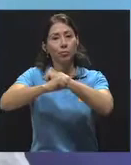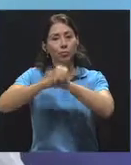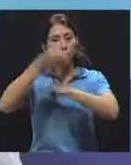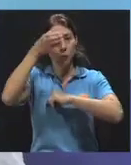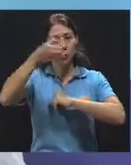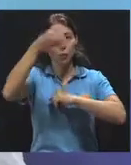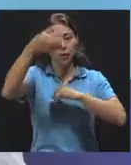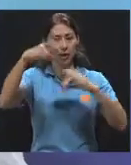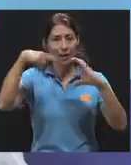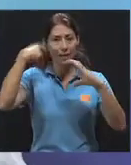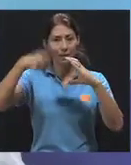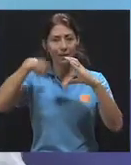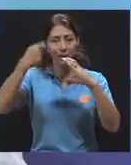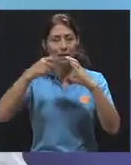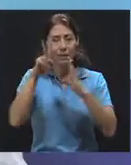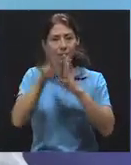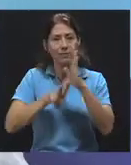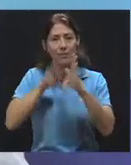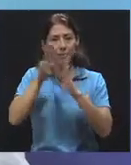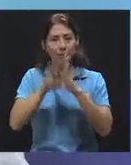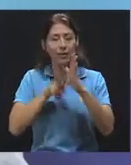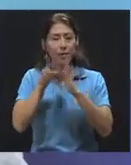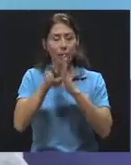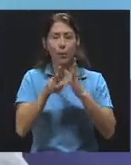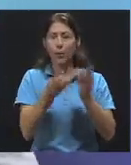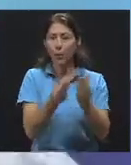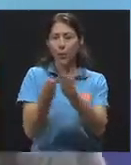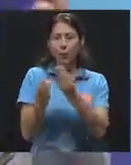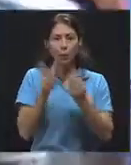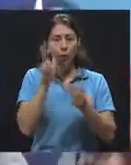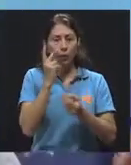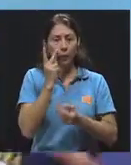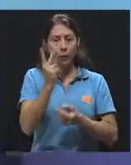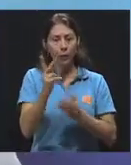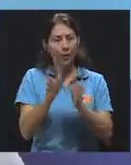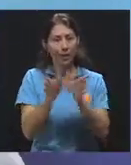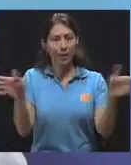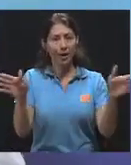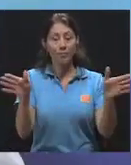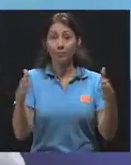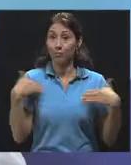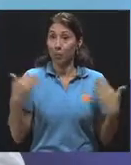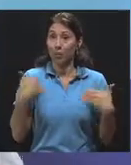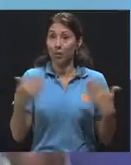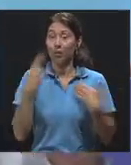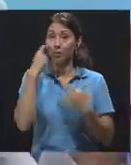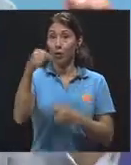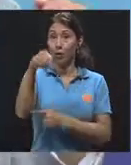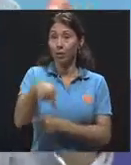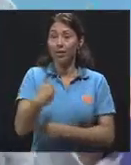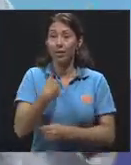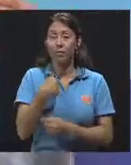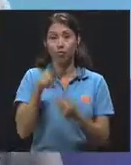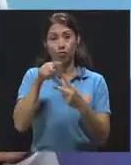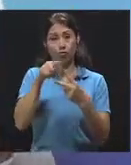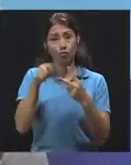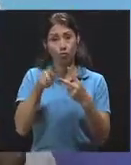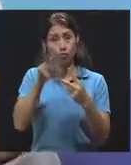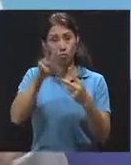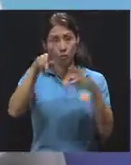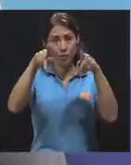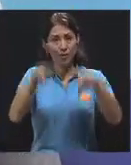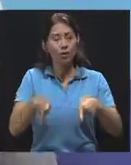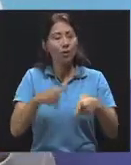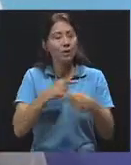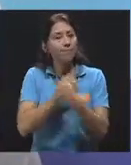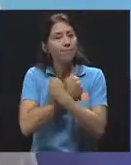difusión cultural en el campo del cine, el video y la producción audiovisual en general. Y muy contentos porque contamos hoy